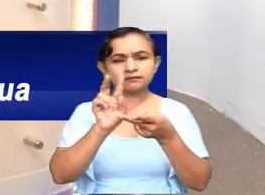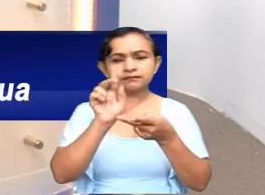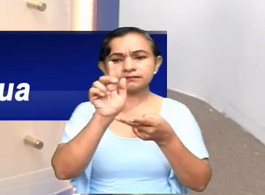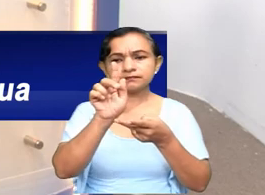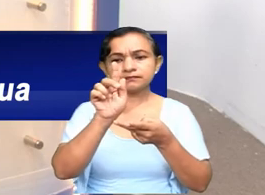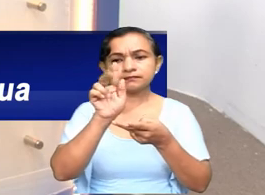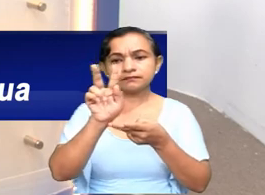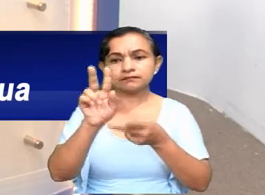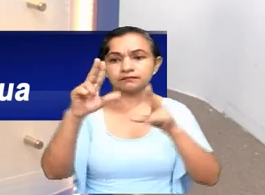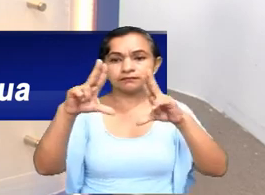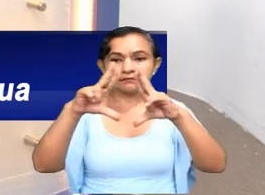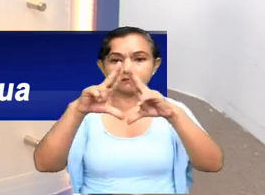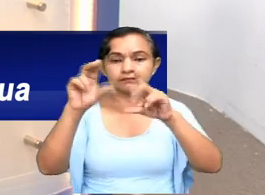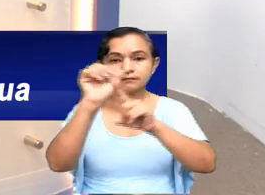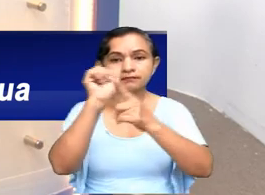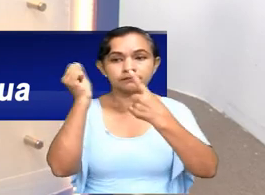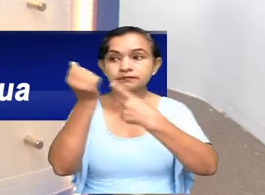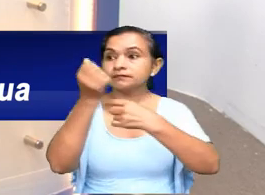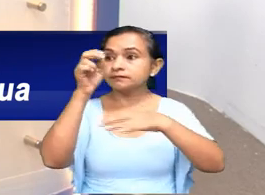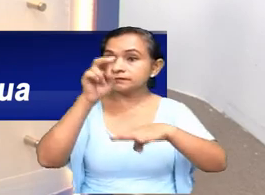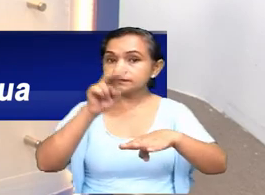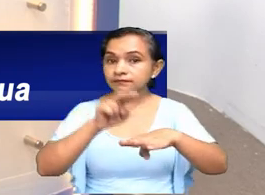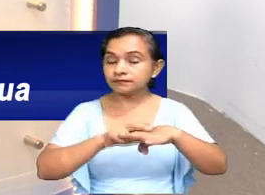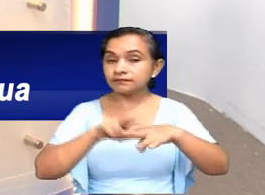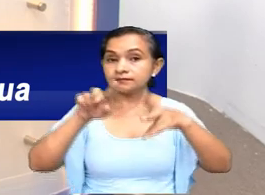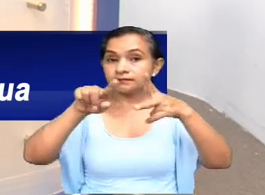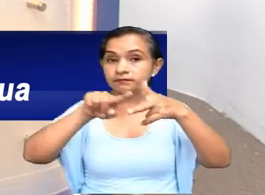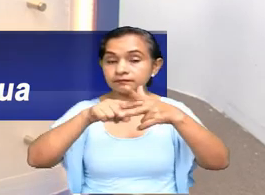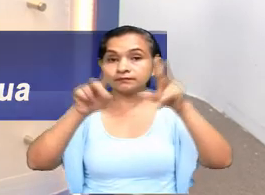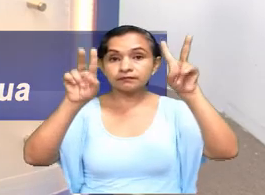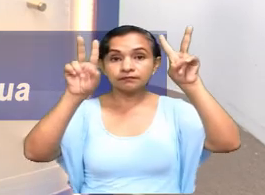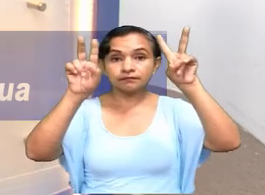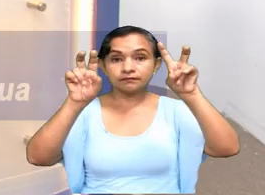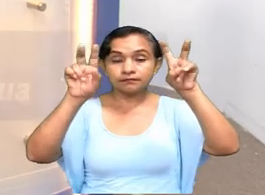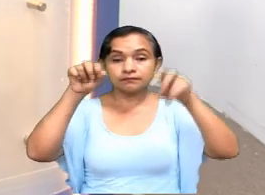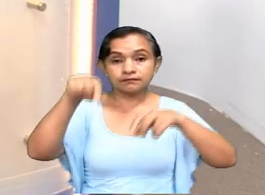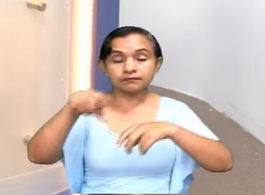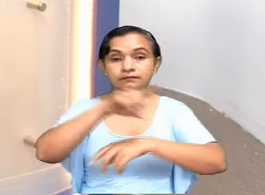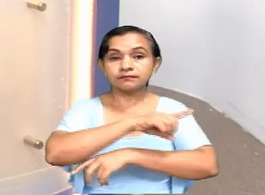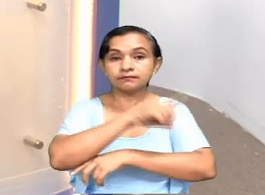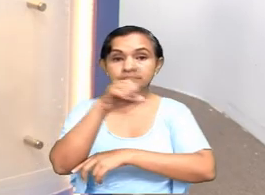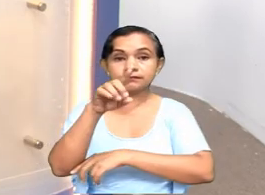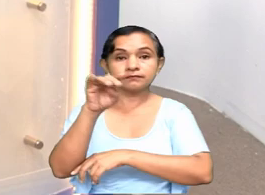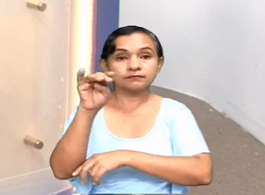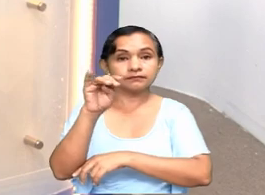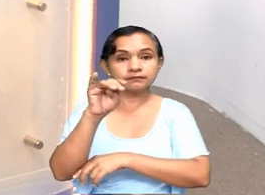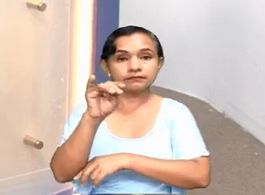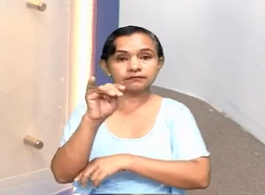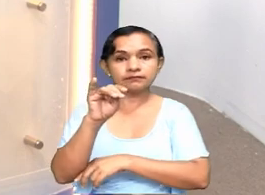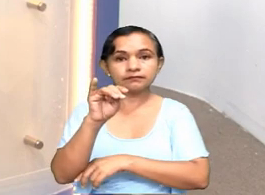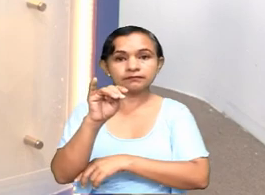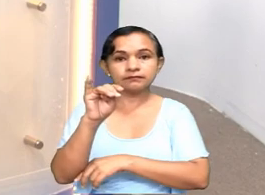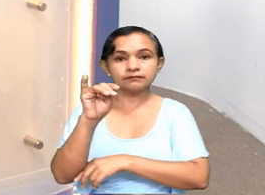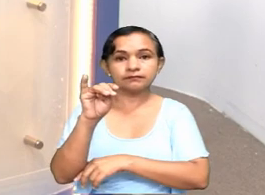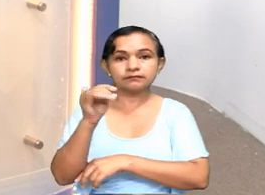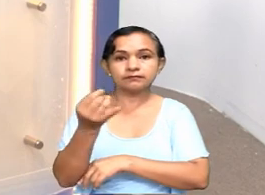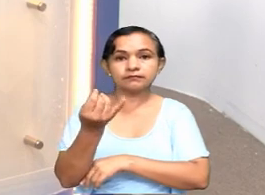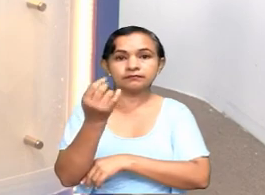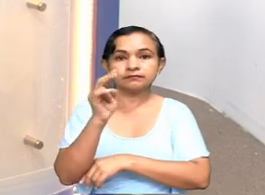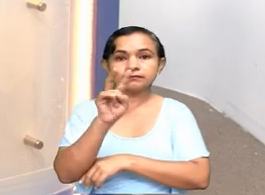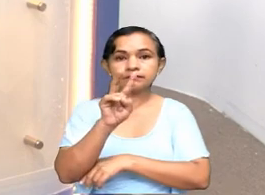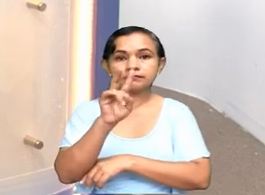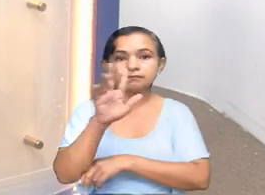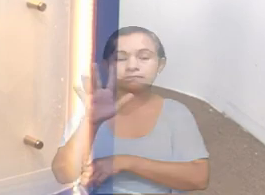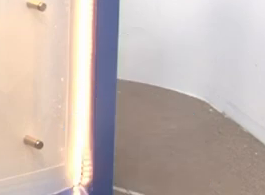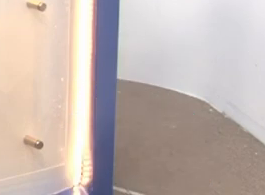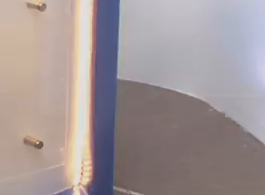Quienes saluda es Elmer Marcia. Y de inmediato le dejamos con nuestros titulares correspondientes a este jueves 25 de julio del año